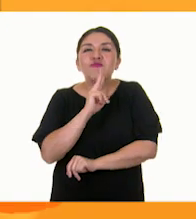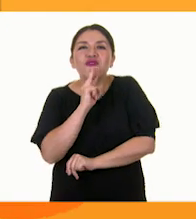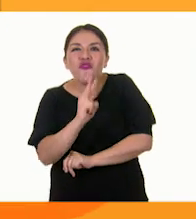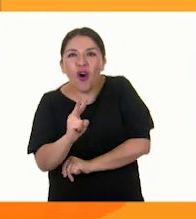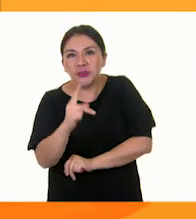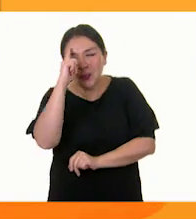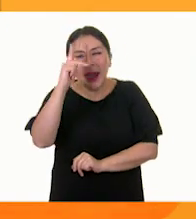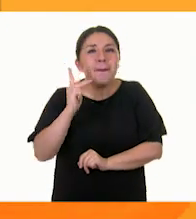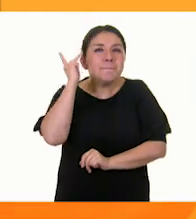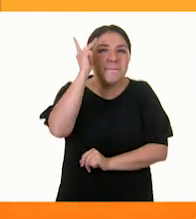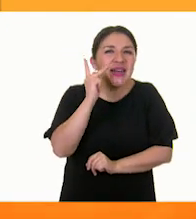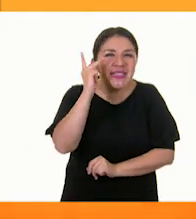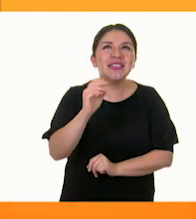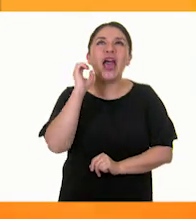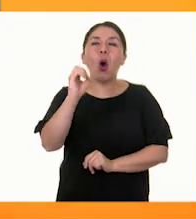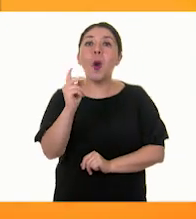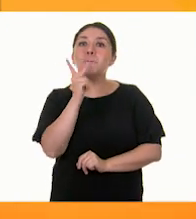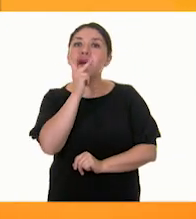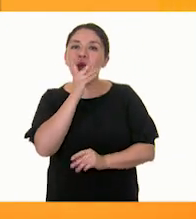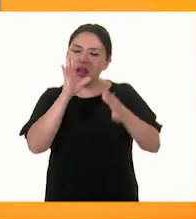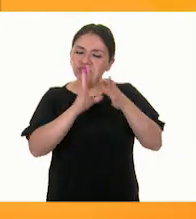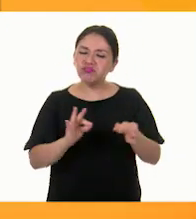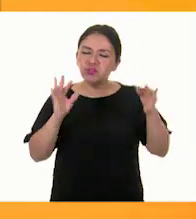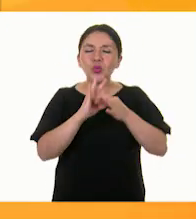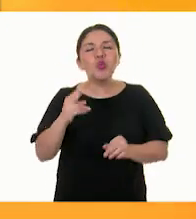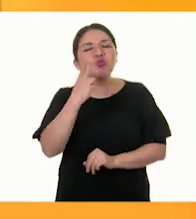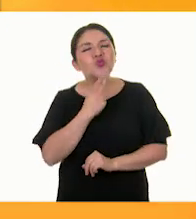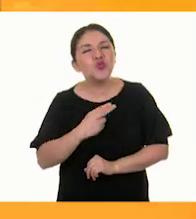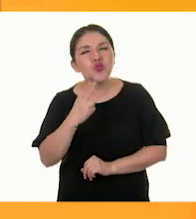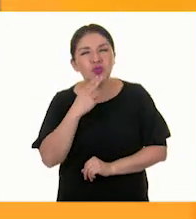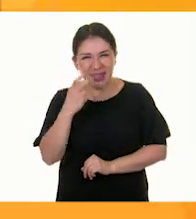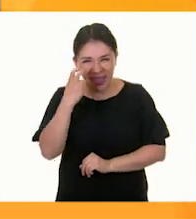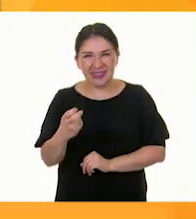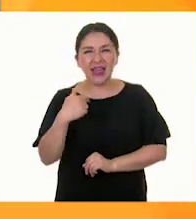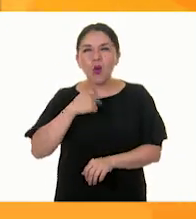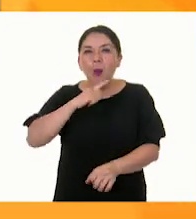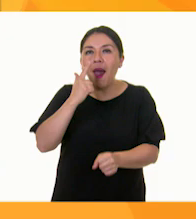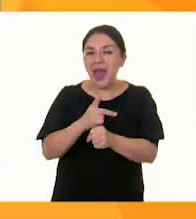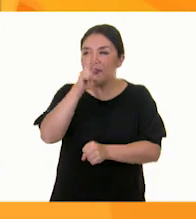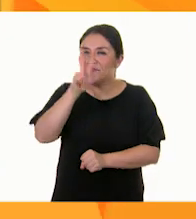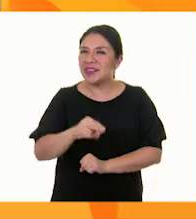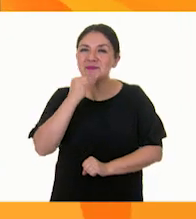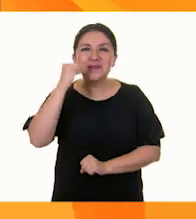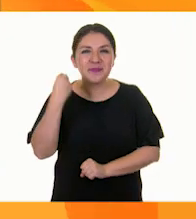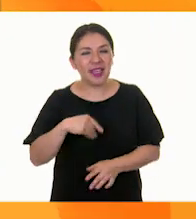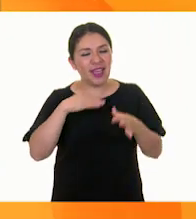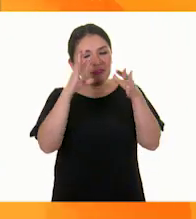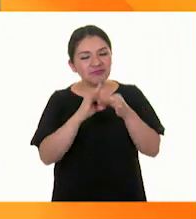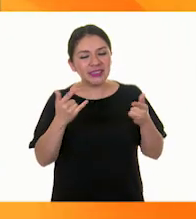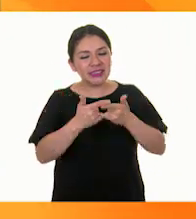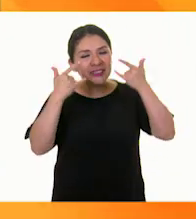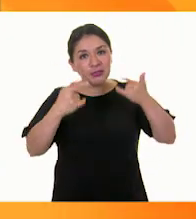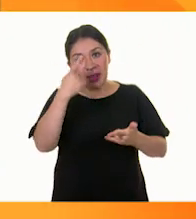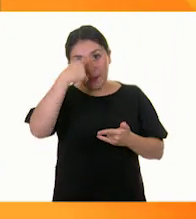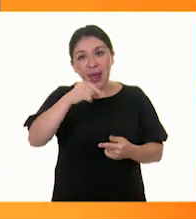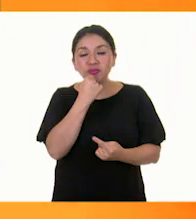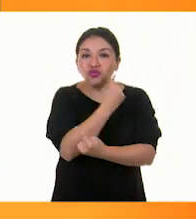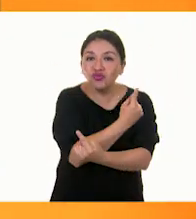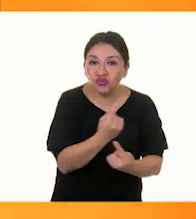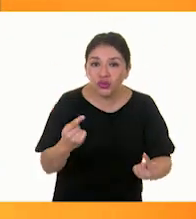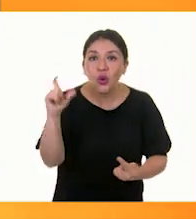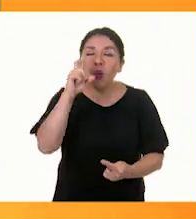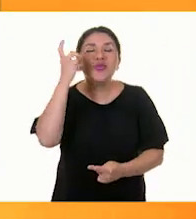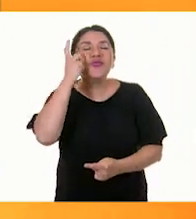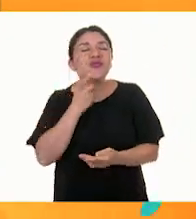la princesa, o cuando el papá habla con dulzura, y me doy cuenta de lo padre que es contarle un cuento a tus niñas, sobre todo